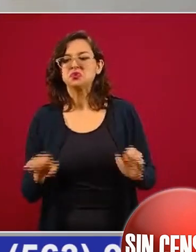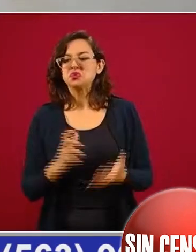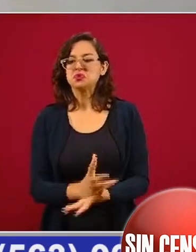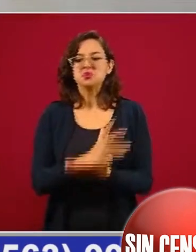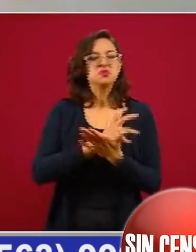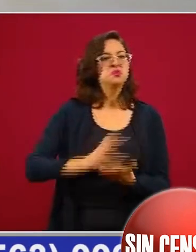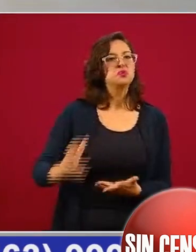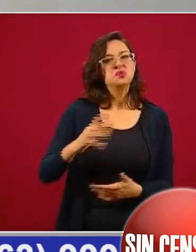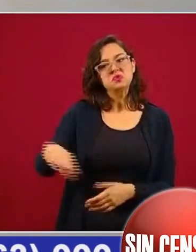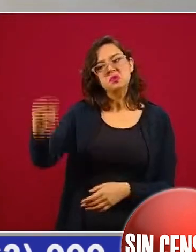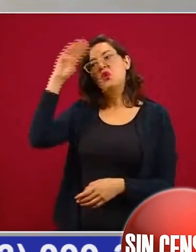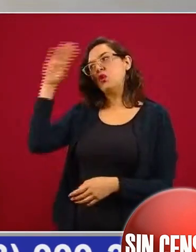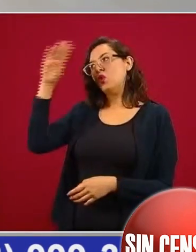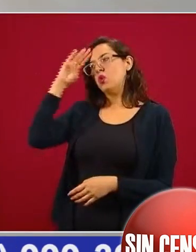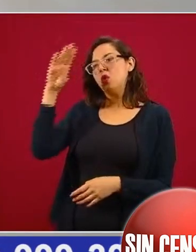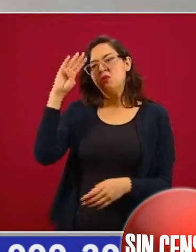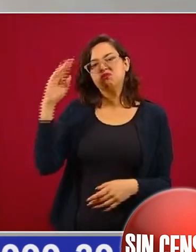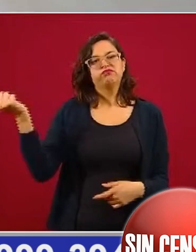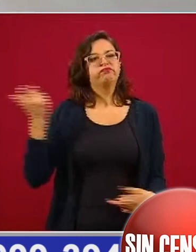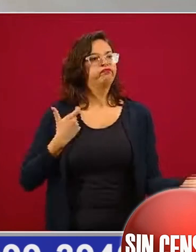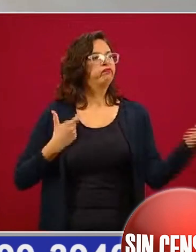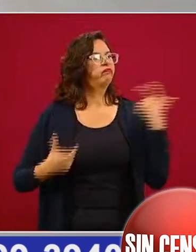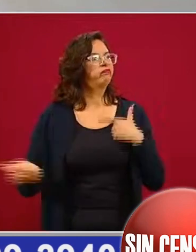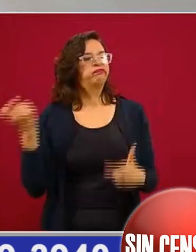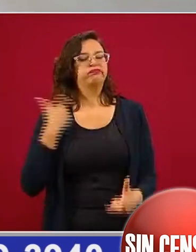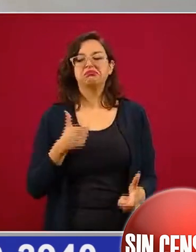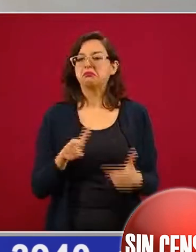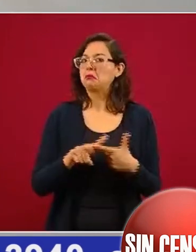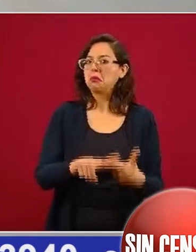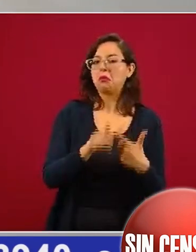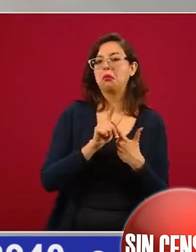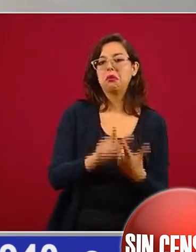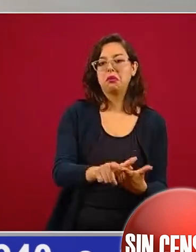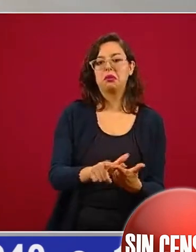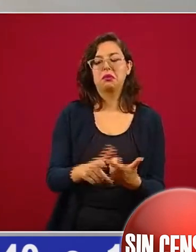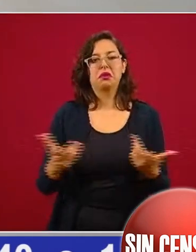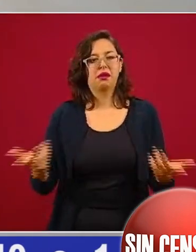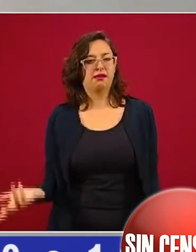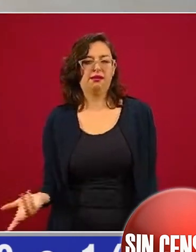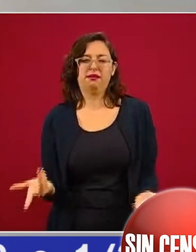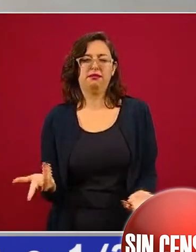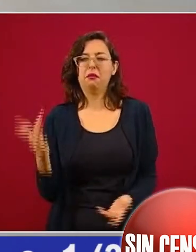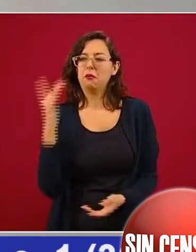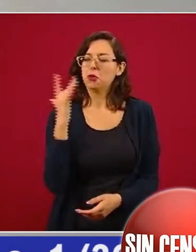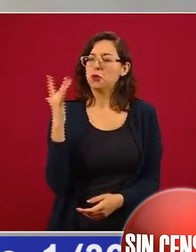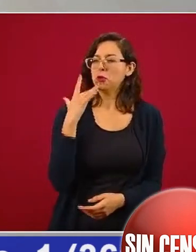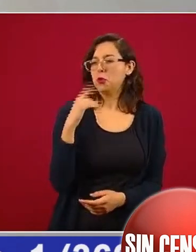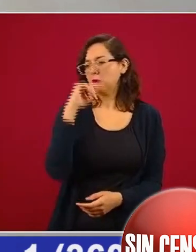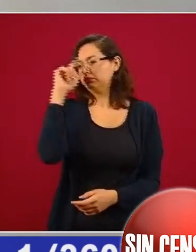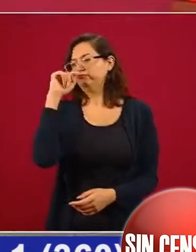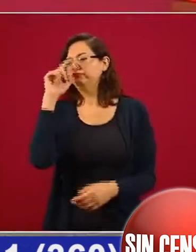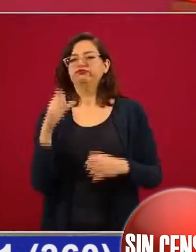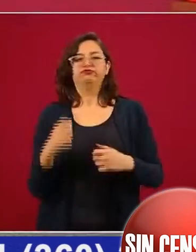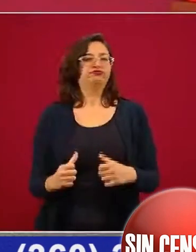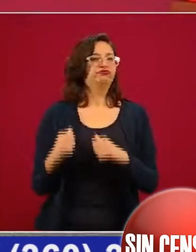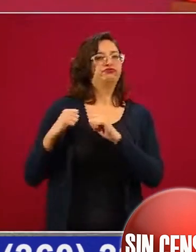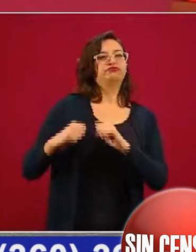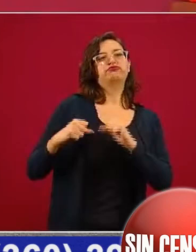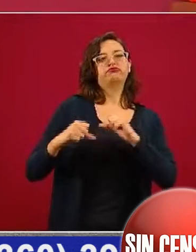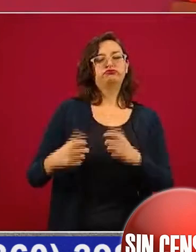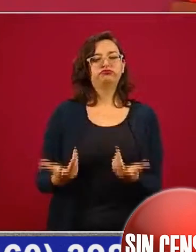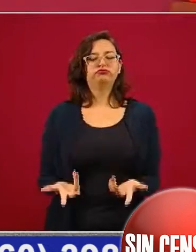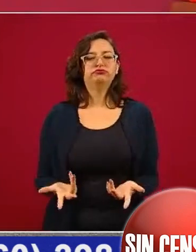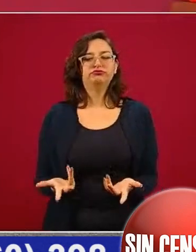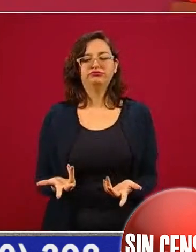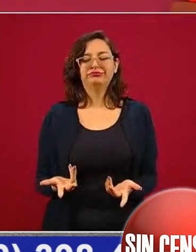sueldos elevadísimos y toda la parafernalia del poder.